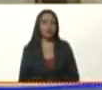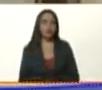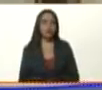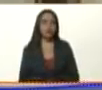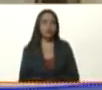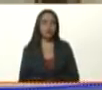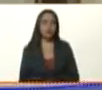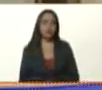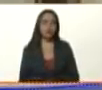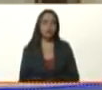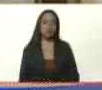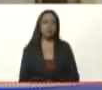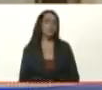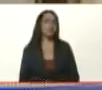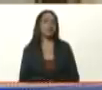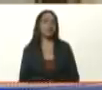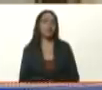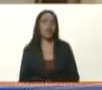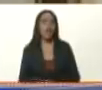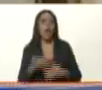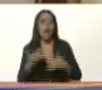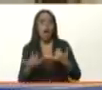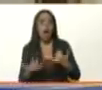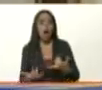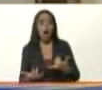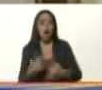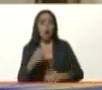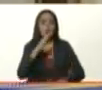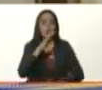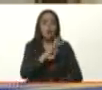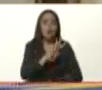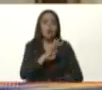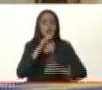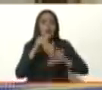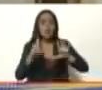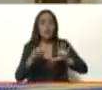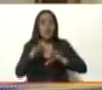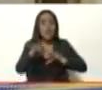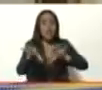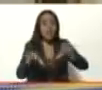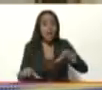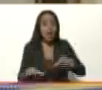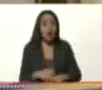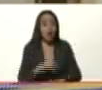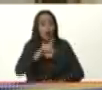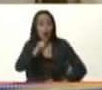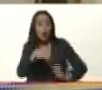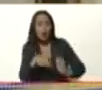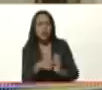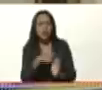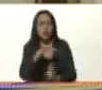perfeccionar los sistemas de seguimiento de una crisis como esta que ningún país está preparado.